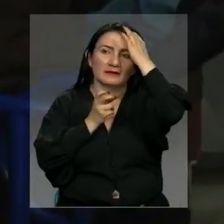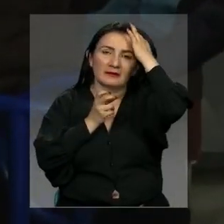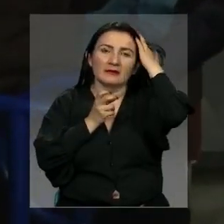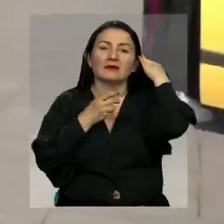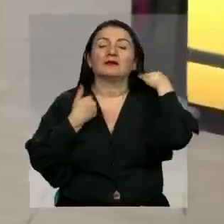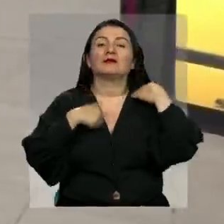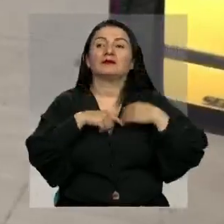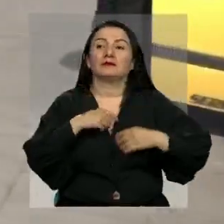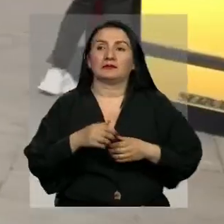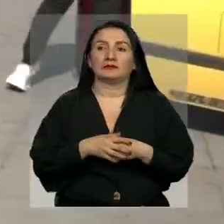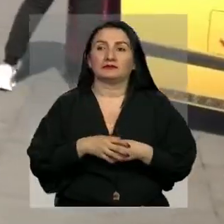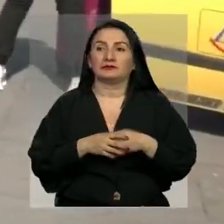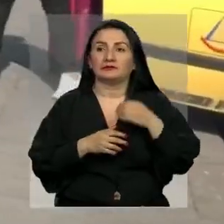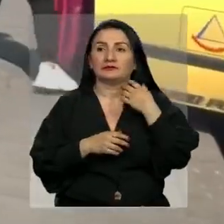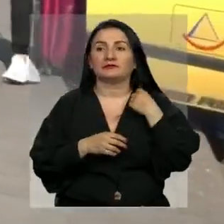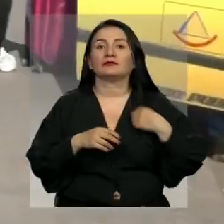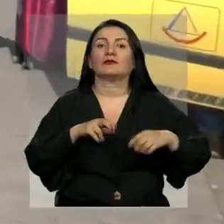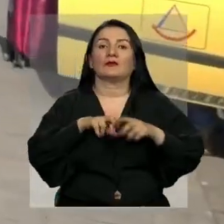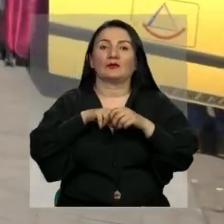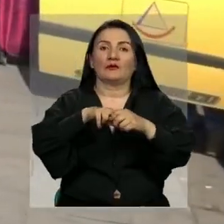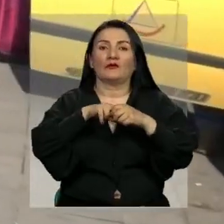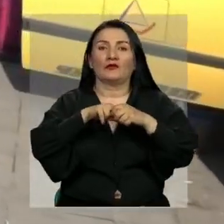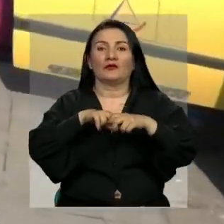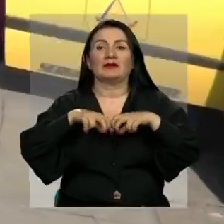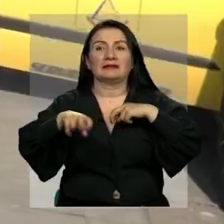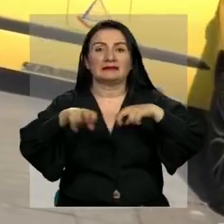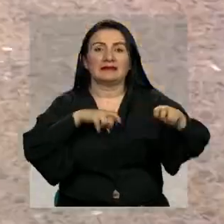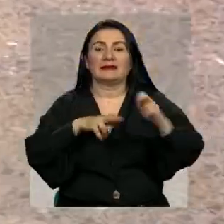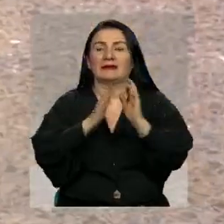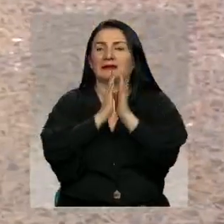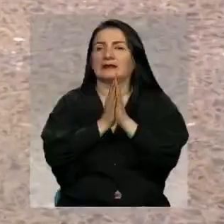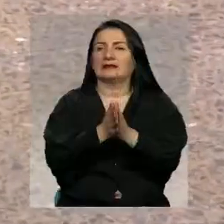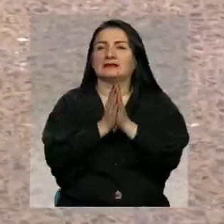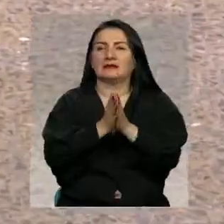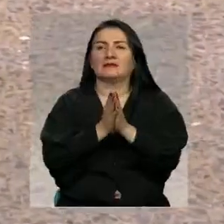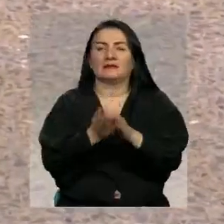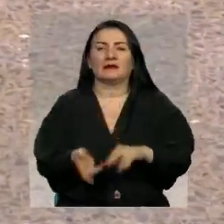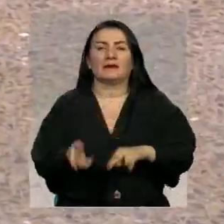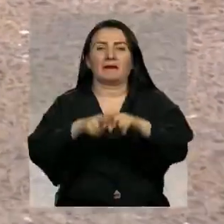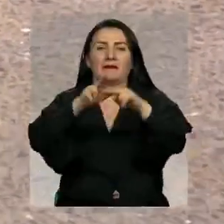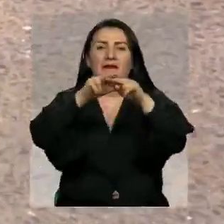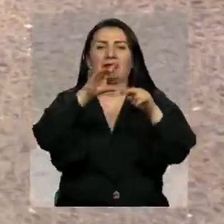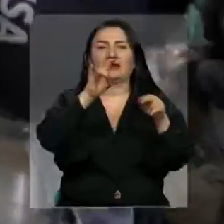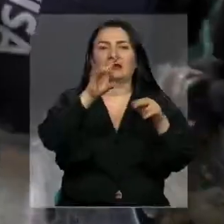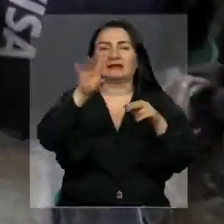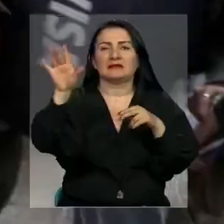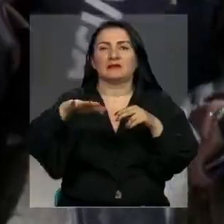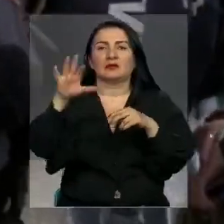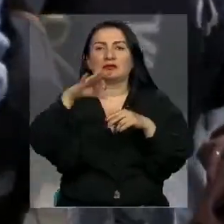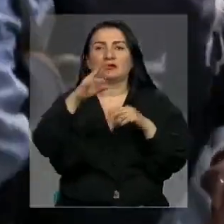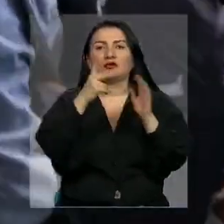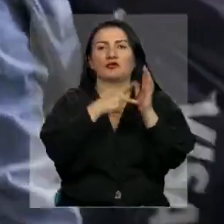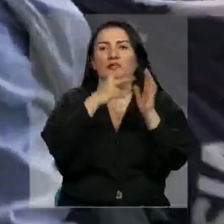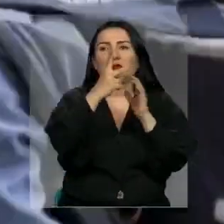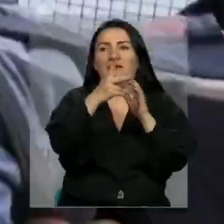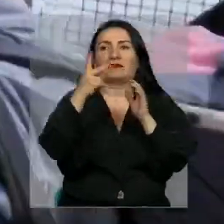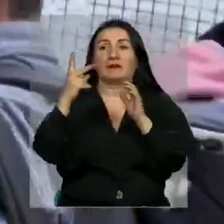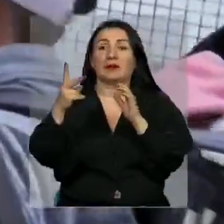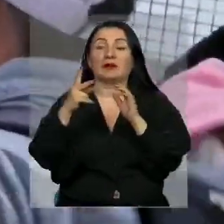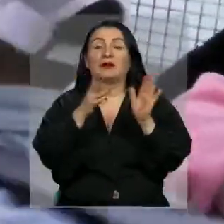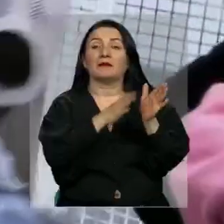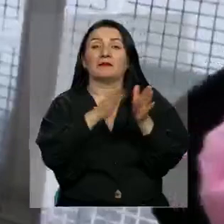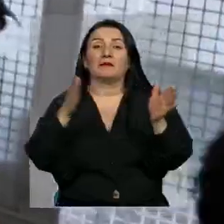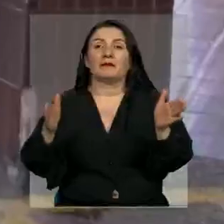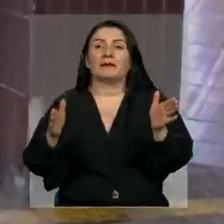para el retorno. La movilización de pasajeros en diciembre de este año representa un aumento del 15% frente al 2022, pues para ese periodo